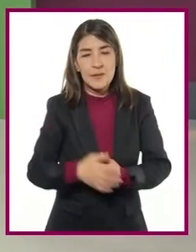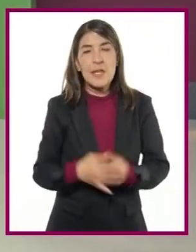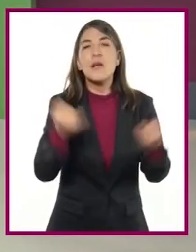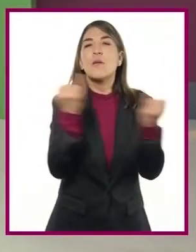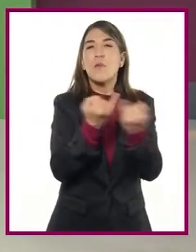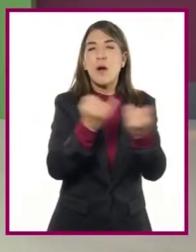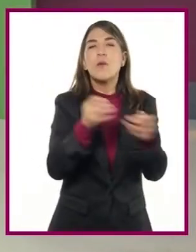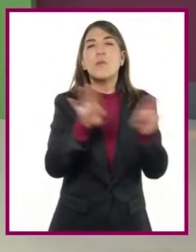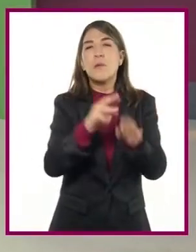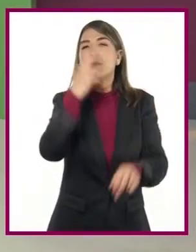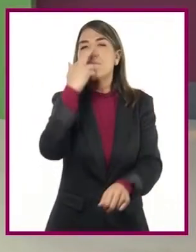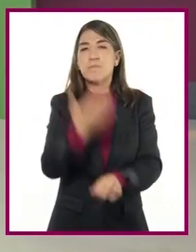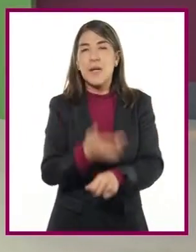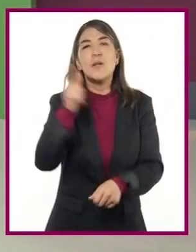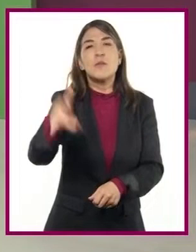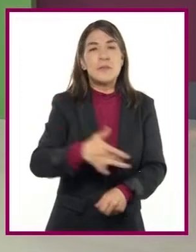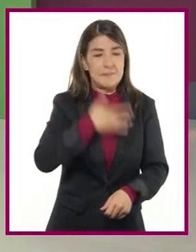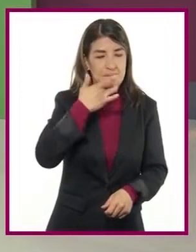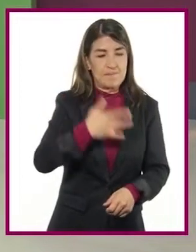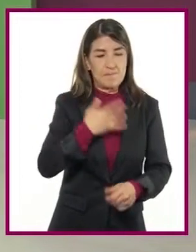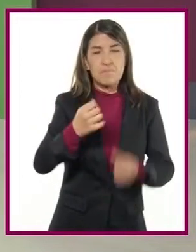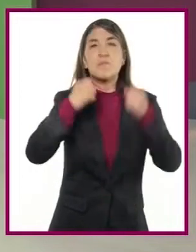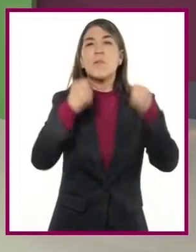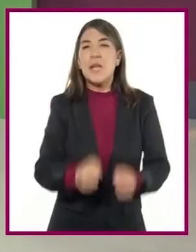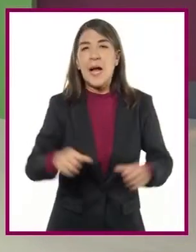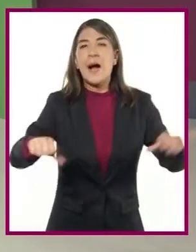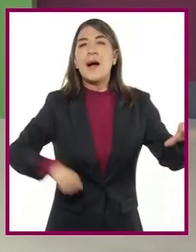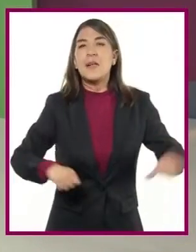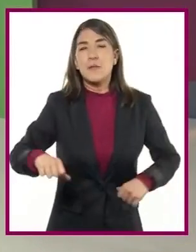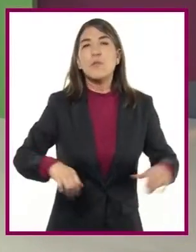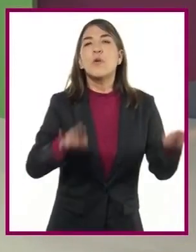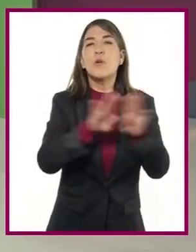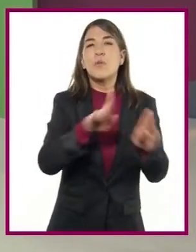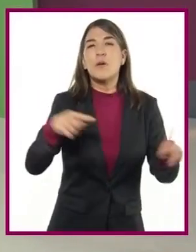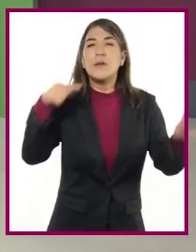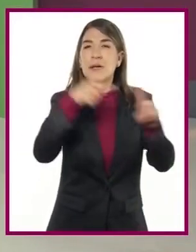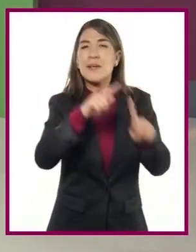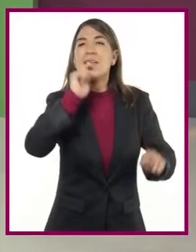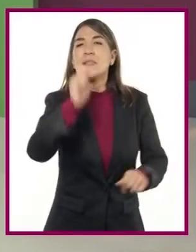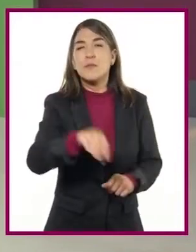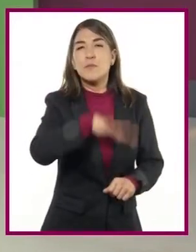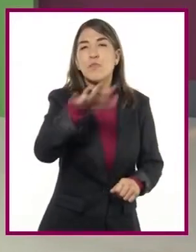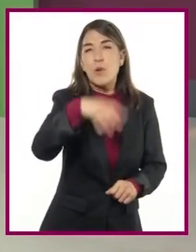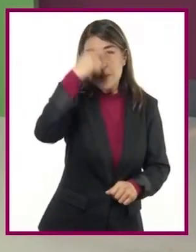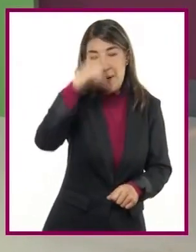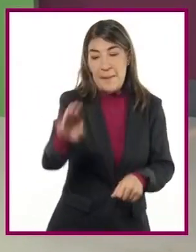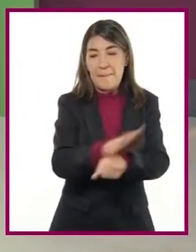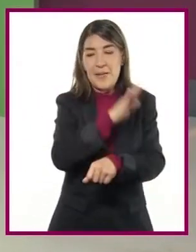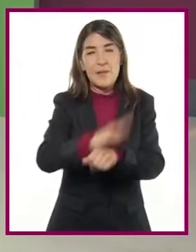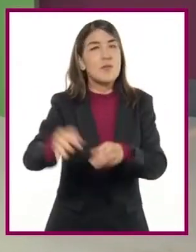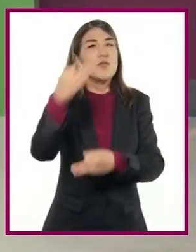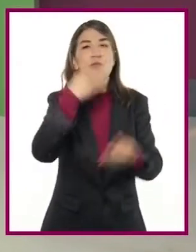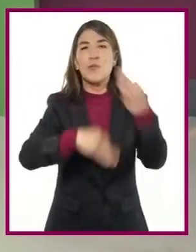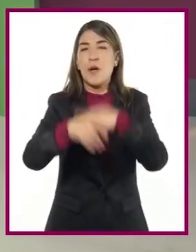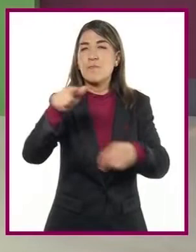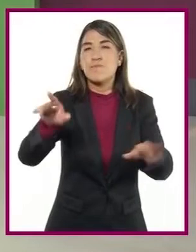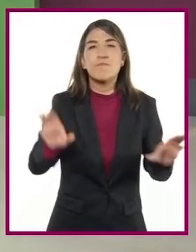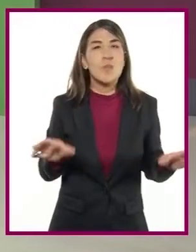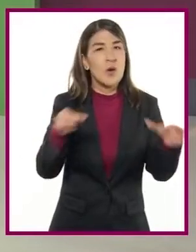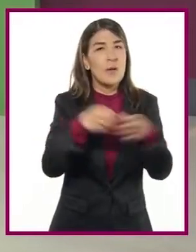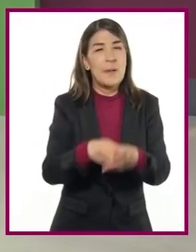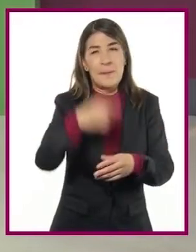asume moralmente por convicción, accionando bajo ese principio y buscando el beneficio de toda su